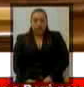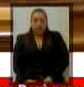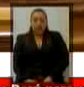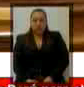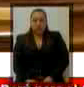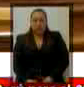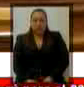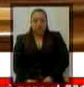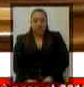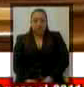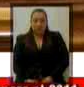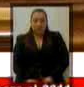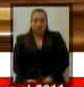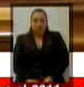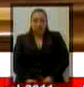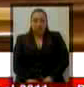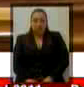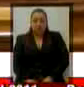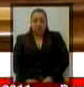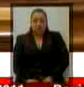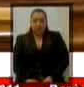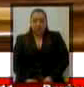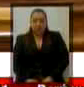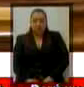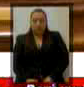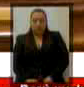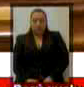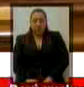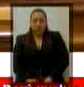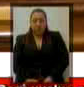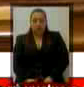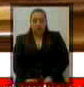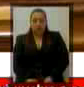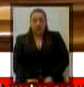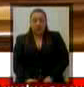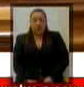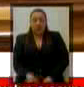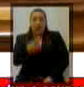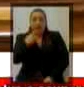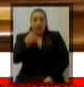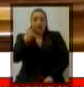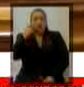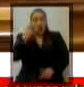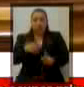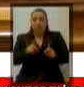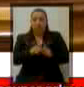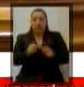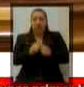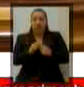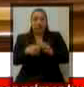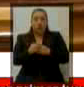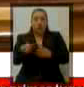de ahí, en realidad que se dice que es psicológico, también puede tener su